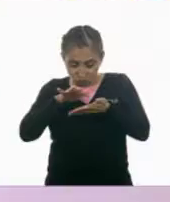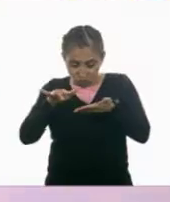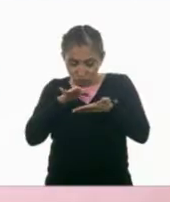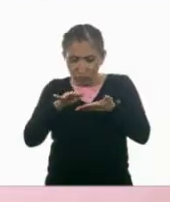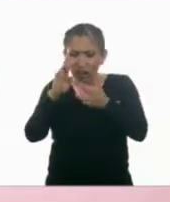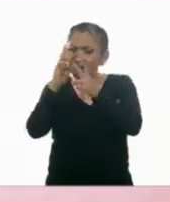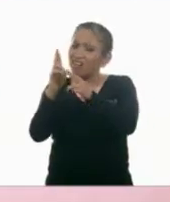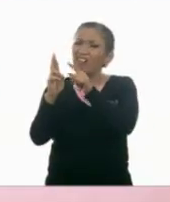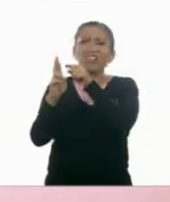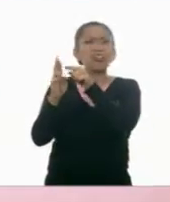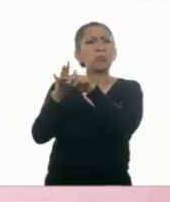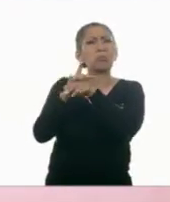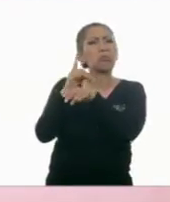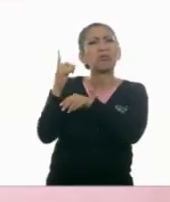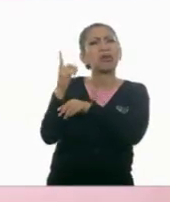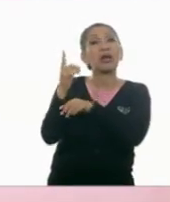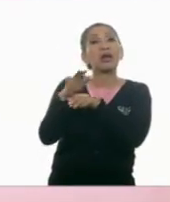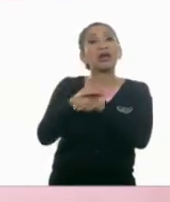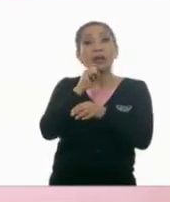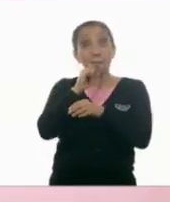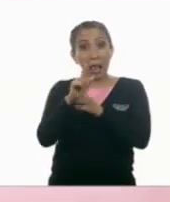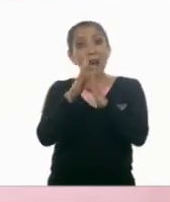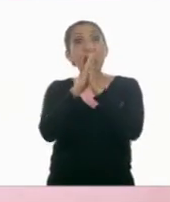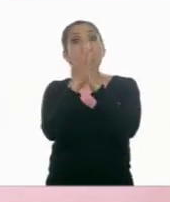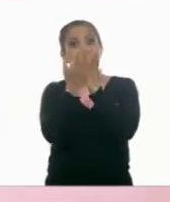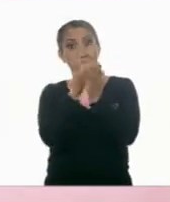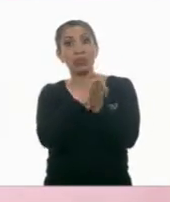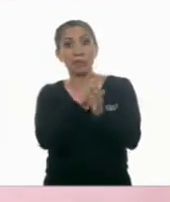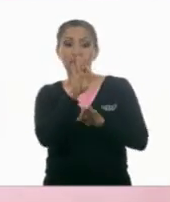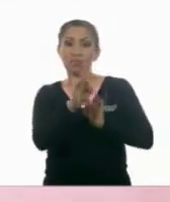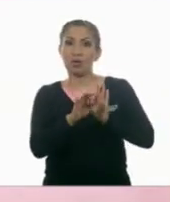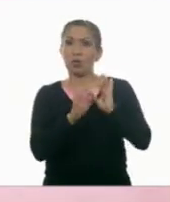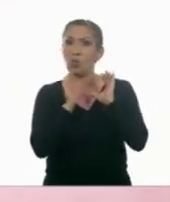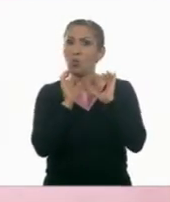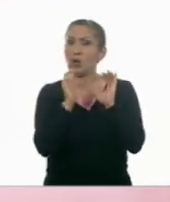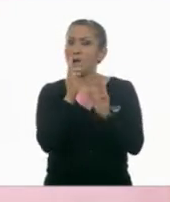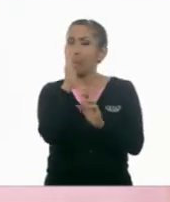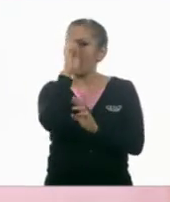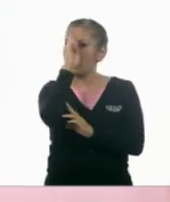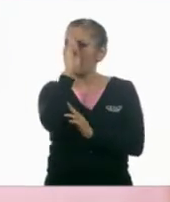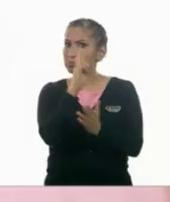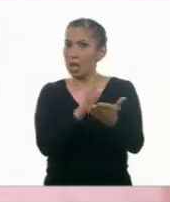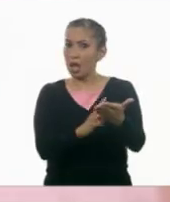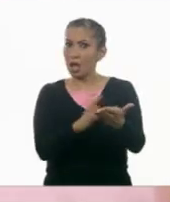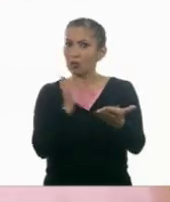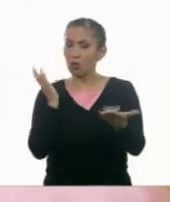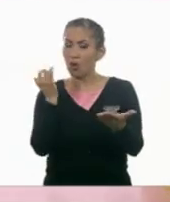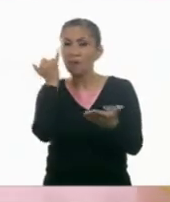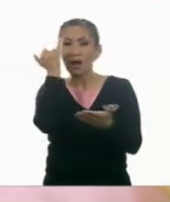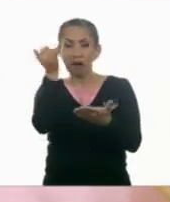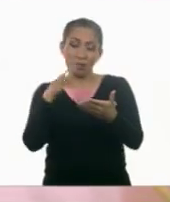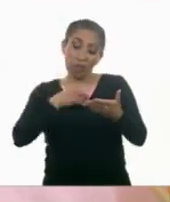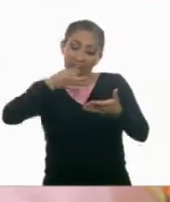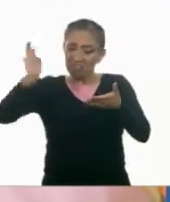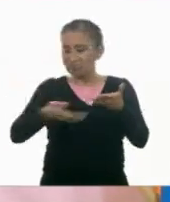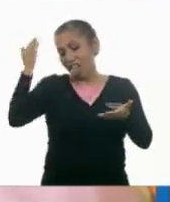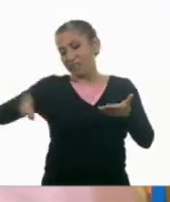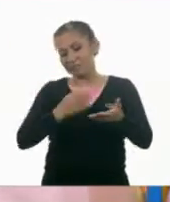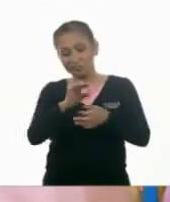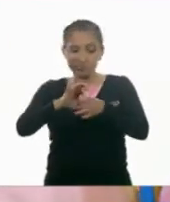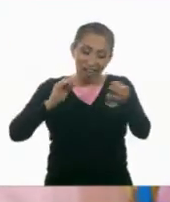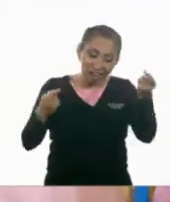¿Por qué digo respetuosamente? Porque también a los libros hay que tratarlos con respeto. Imagínense que pasamos las páginas